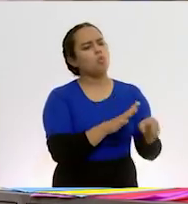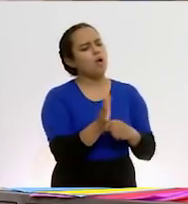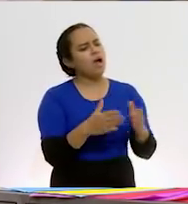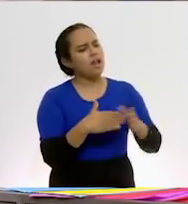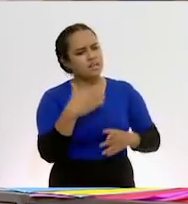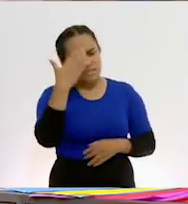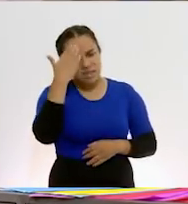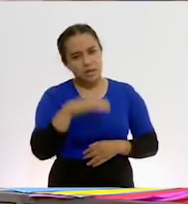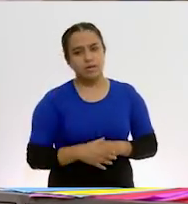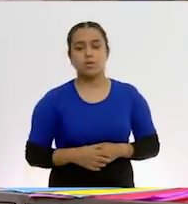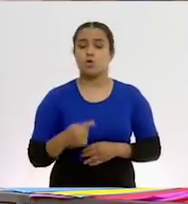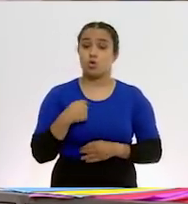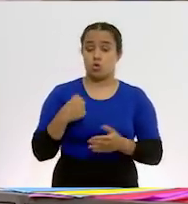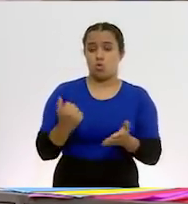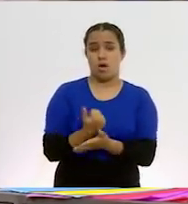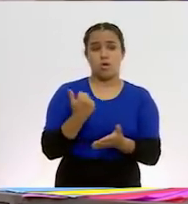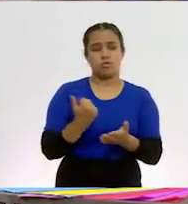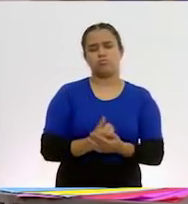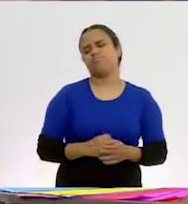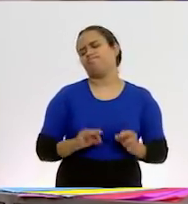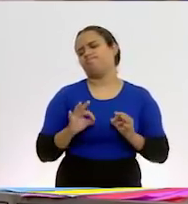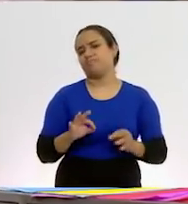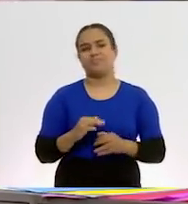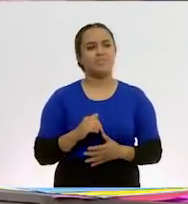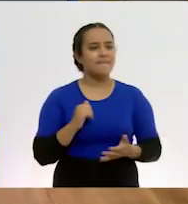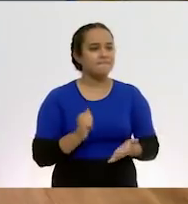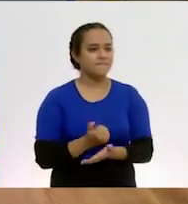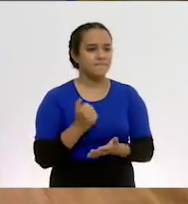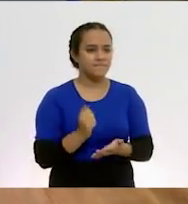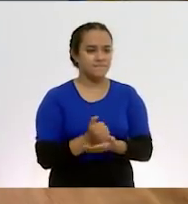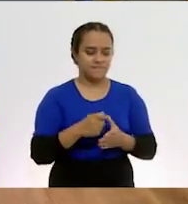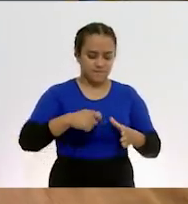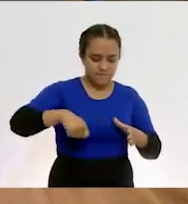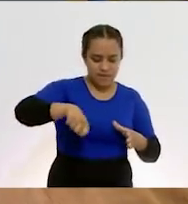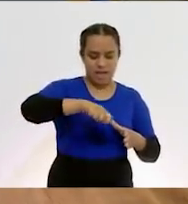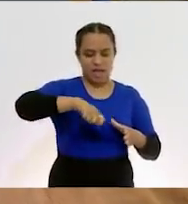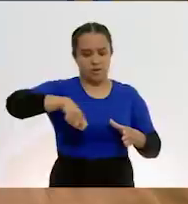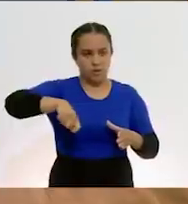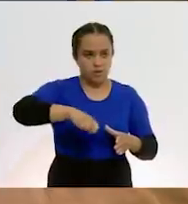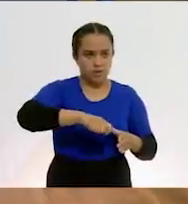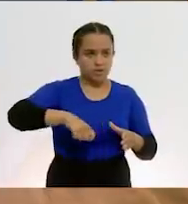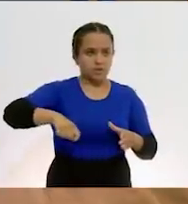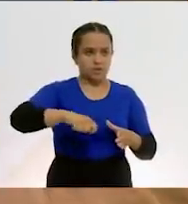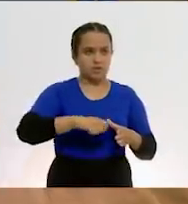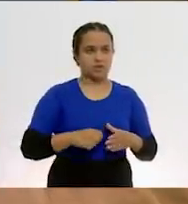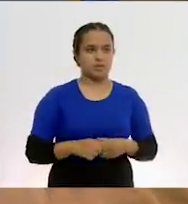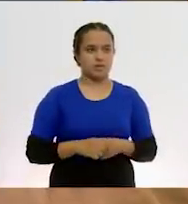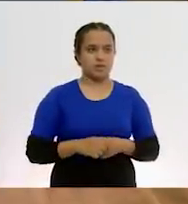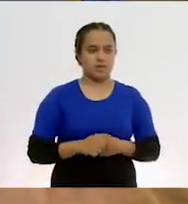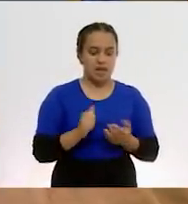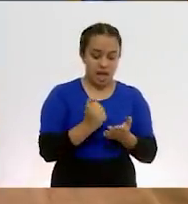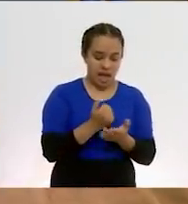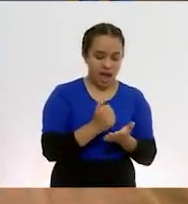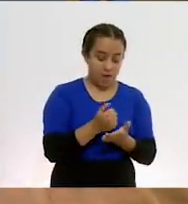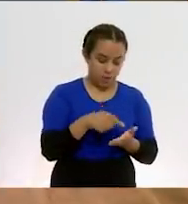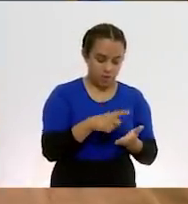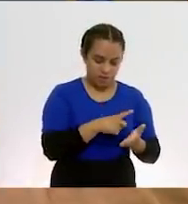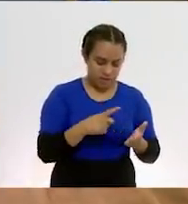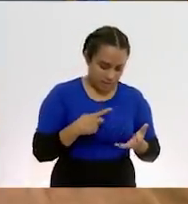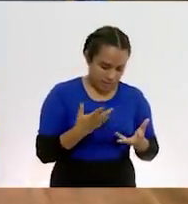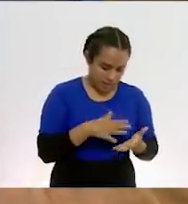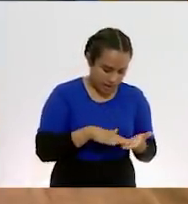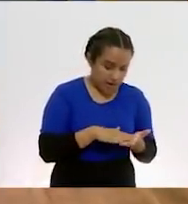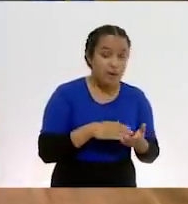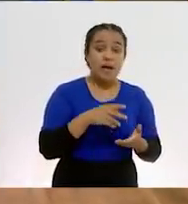cocinar? Sé hacer un arroz. Ay, un arroz. Y el arroz, pues, se tiene que lavar, el arrocito. Yo no sé cocinar,